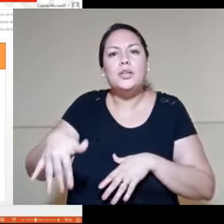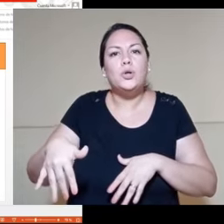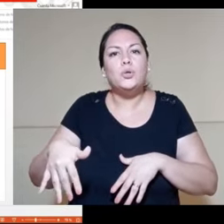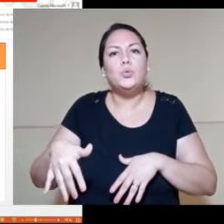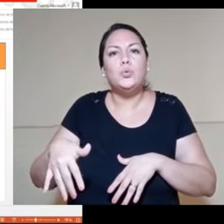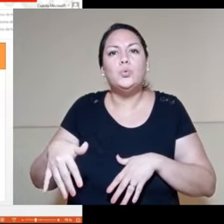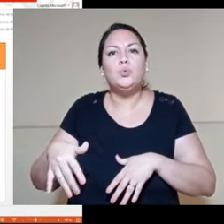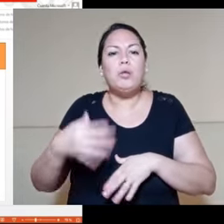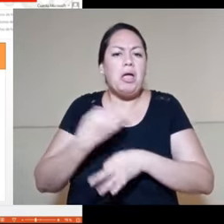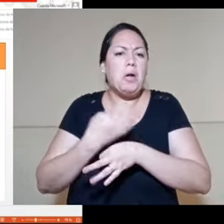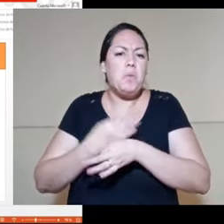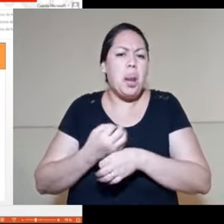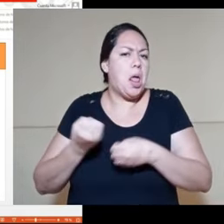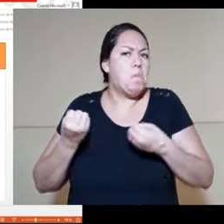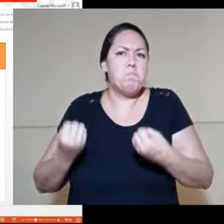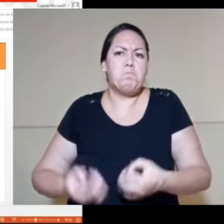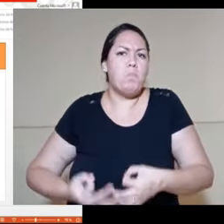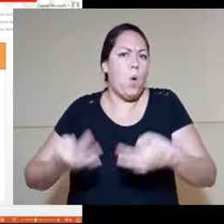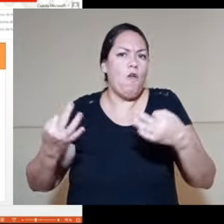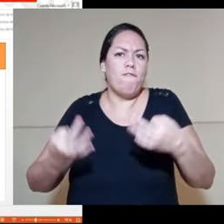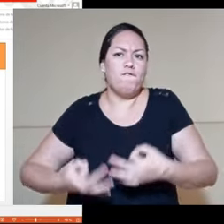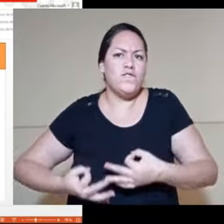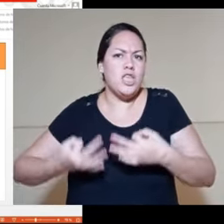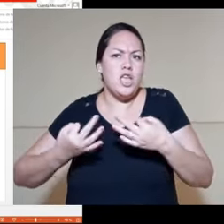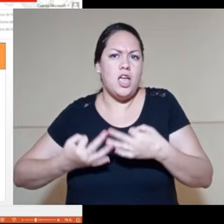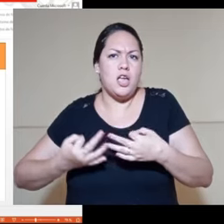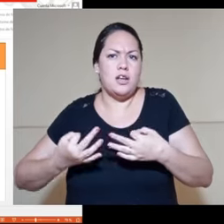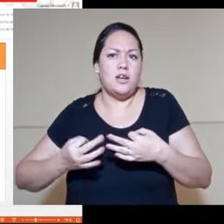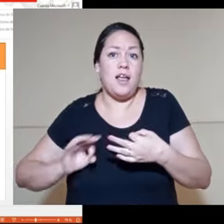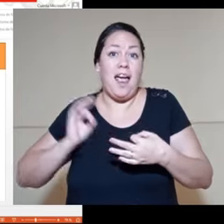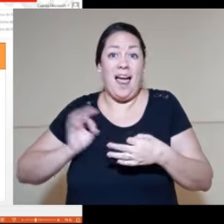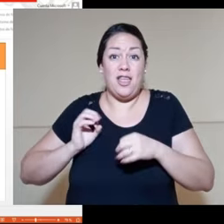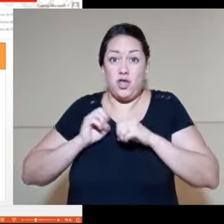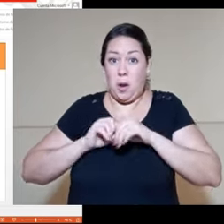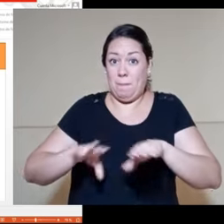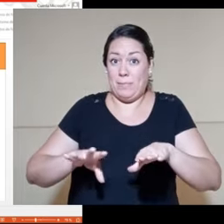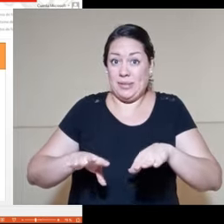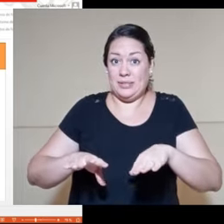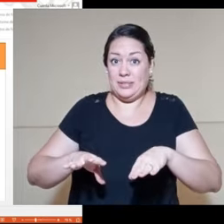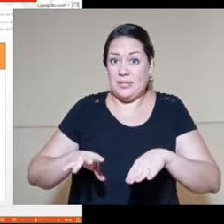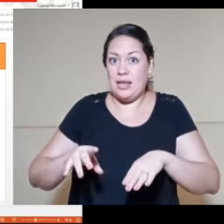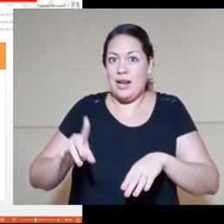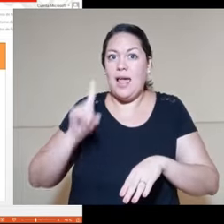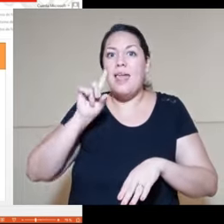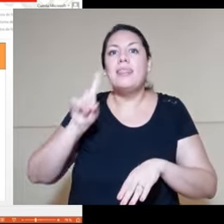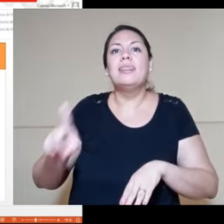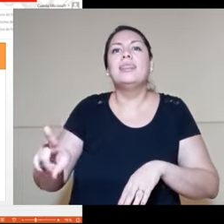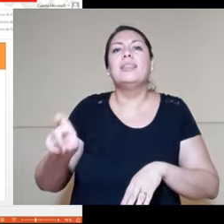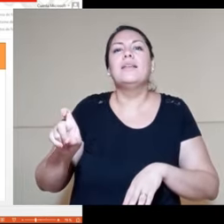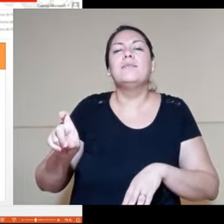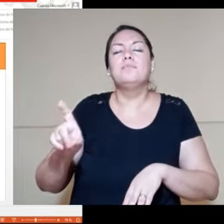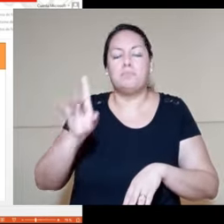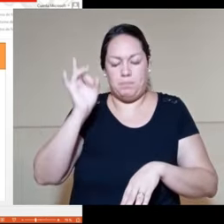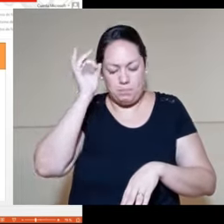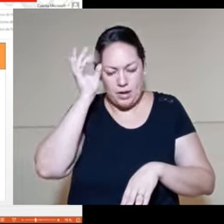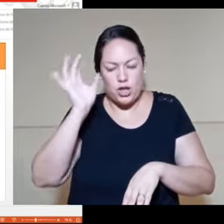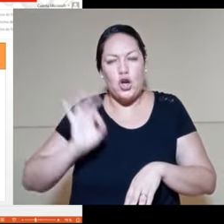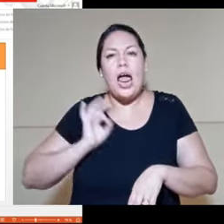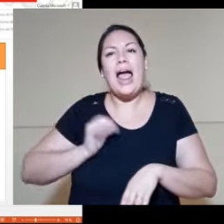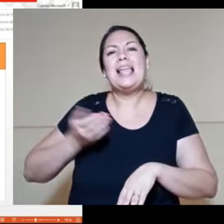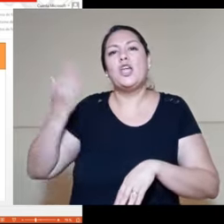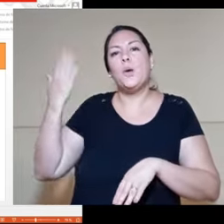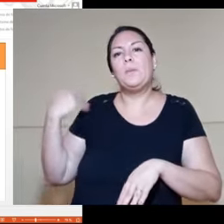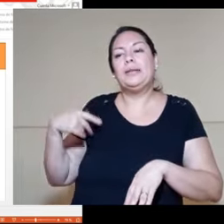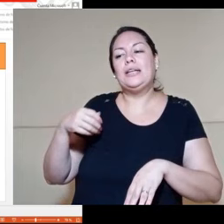se comporta muy, muy bien escolarmente. A principio de año, que fue que le